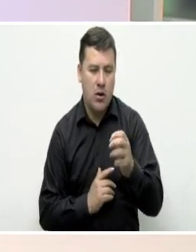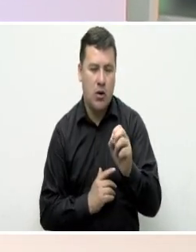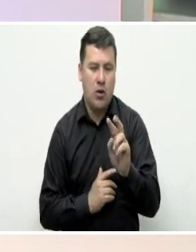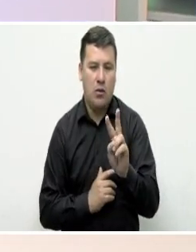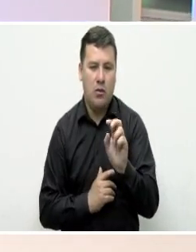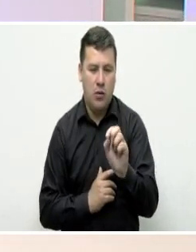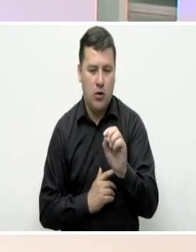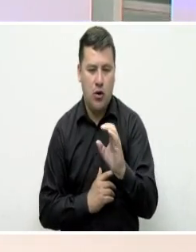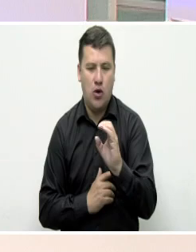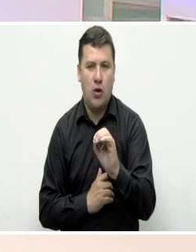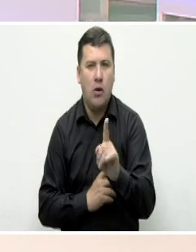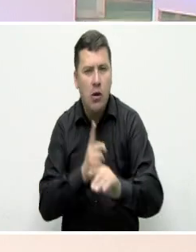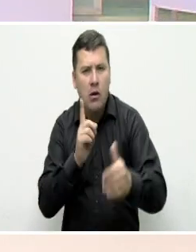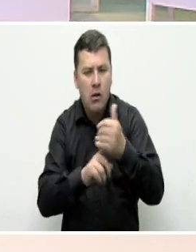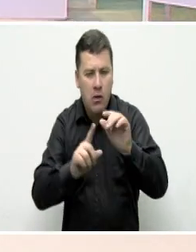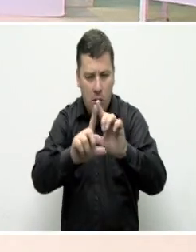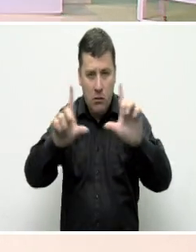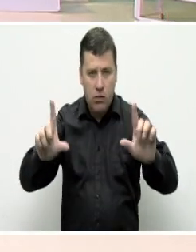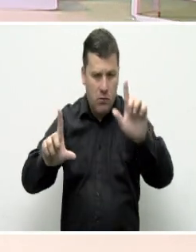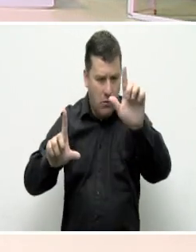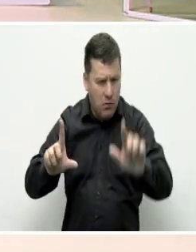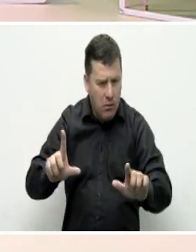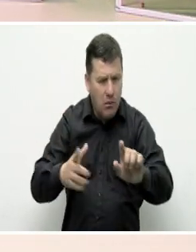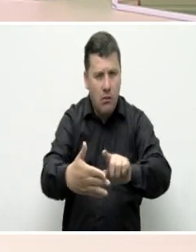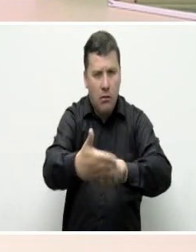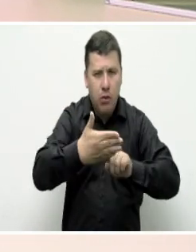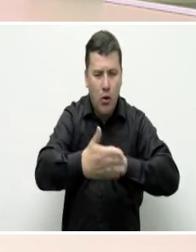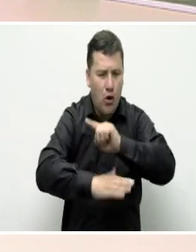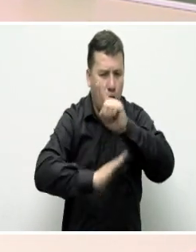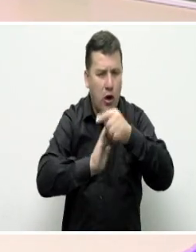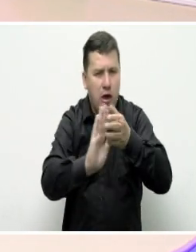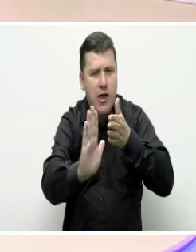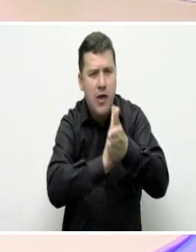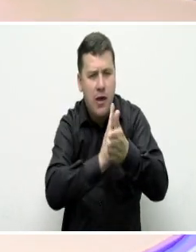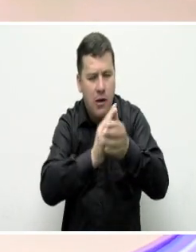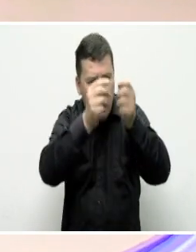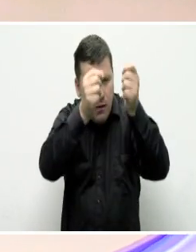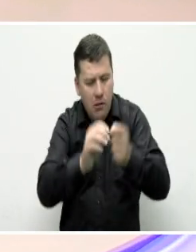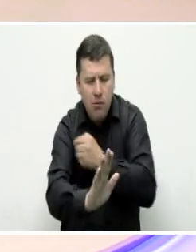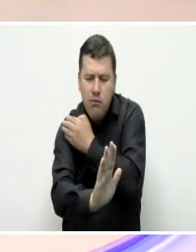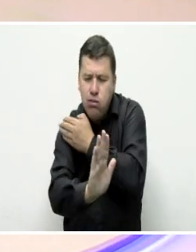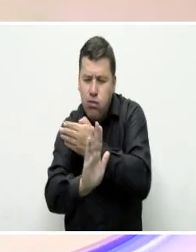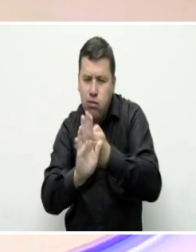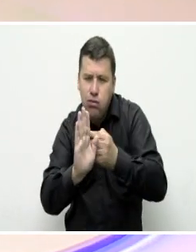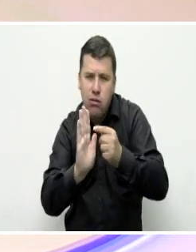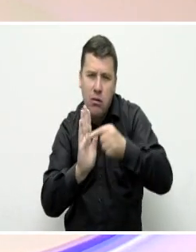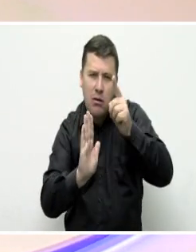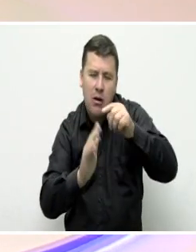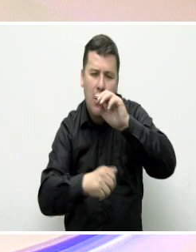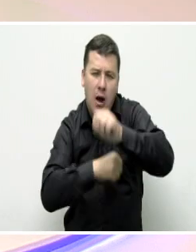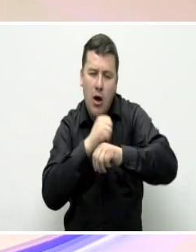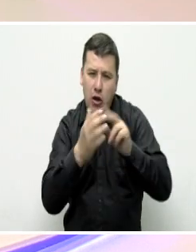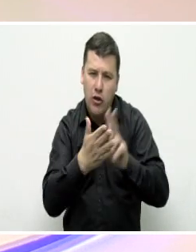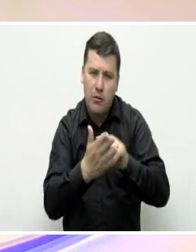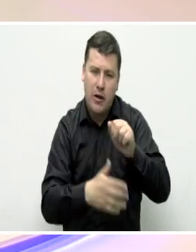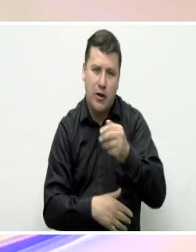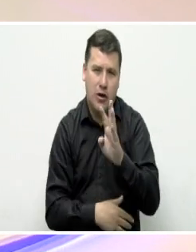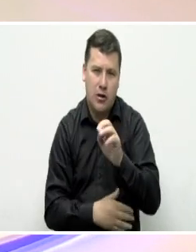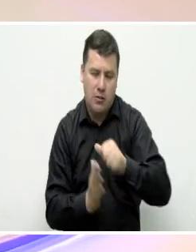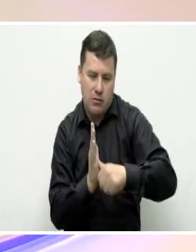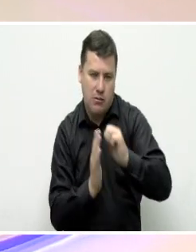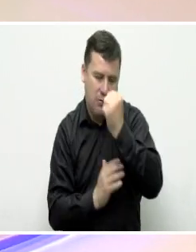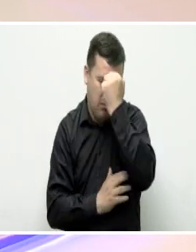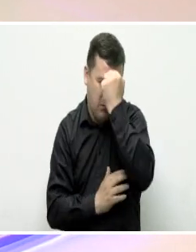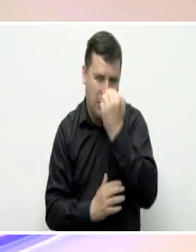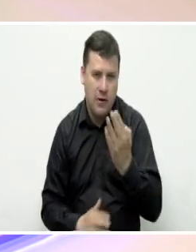www.registraduría.gov.co van a poder encontrar en forma detallada el informe de rendición de cuentas 2018 de la Registraduría Nacional de